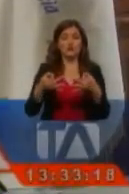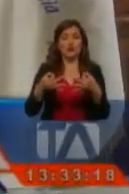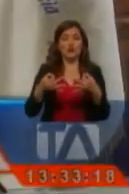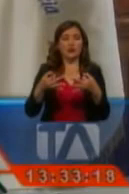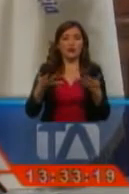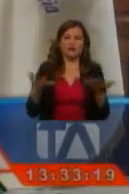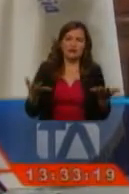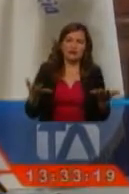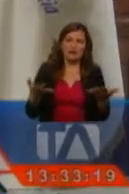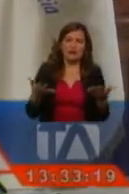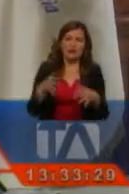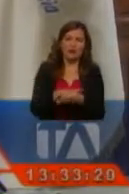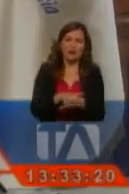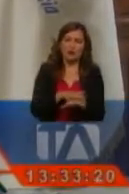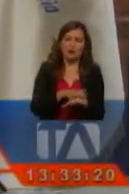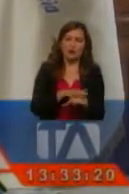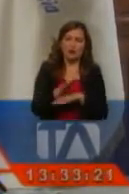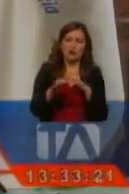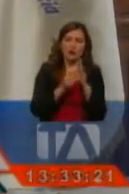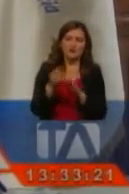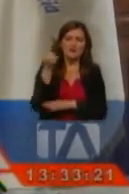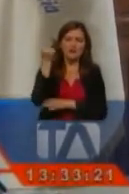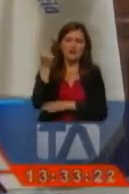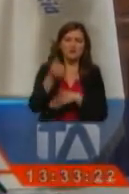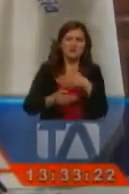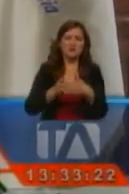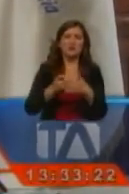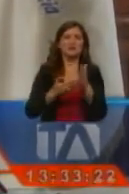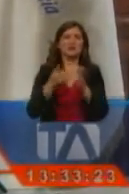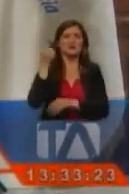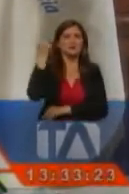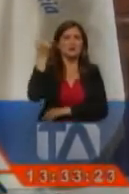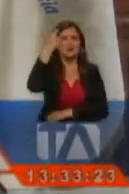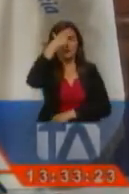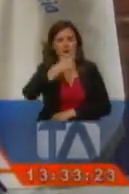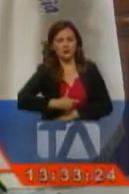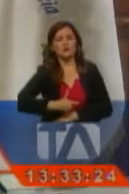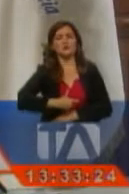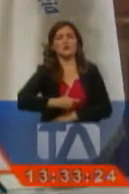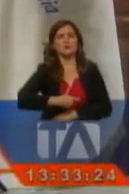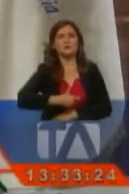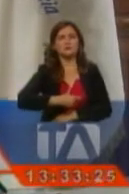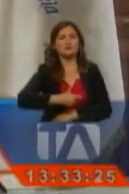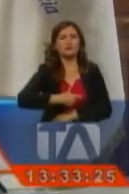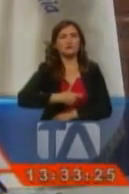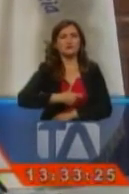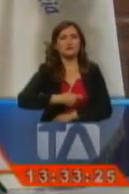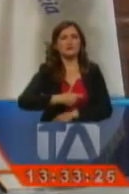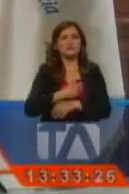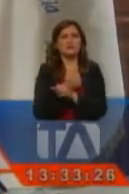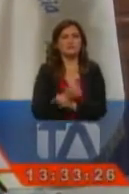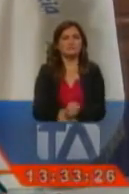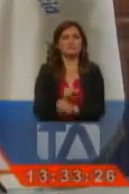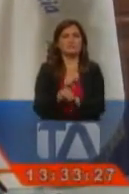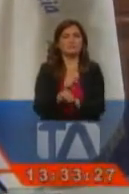directos, expeditos, se violan las garantías del debido proceso, principalmente el derecho que tiene el procesado a tener una defensa